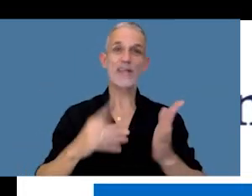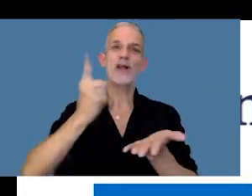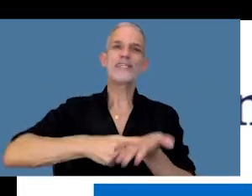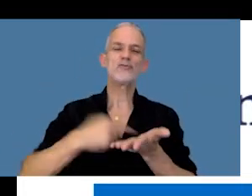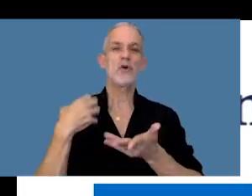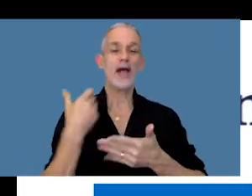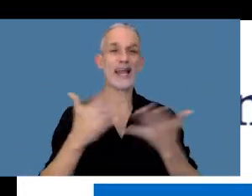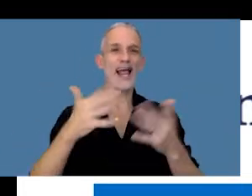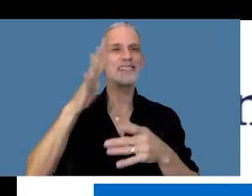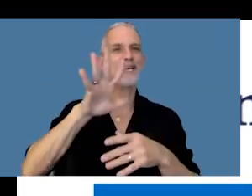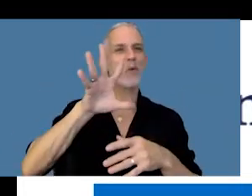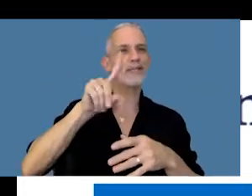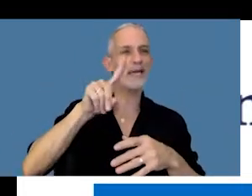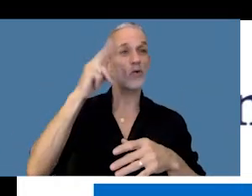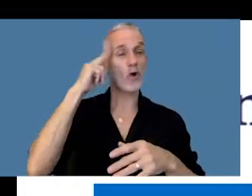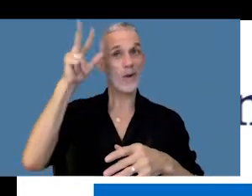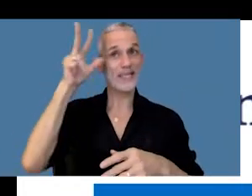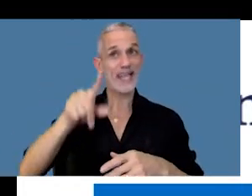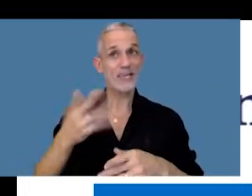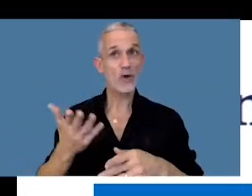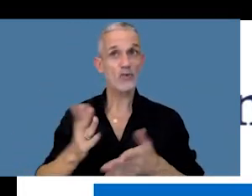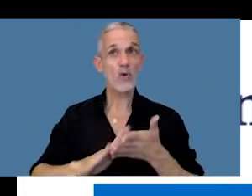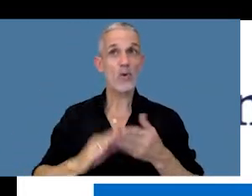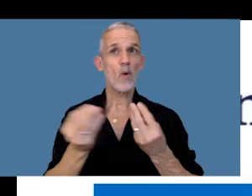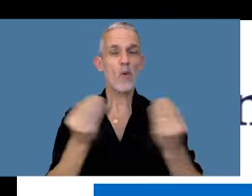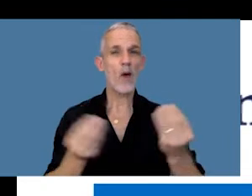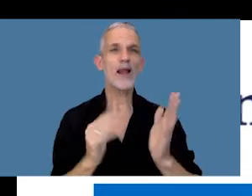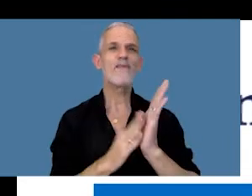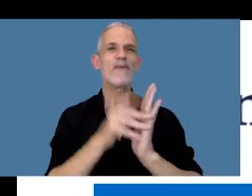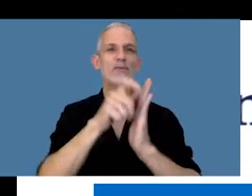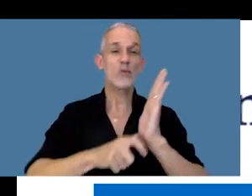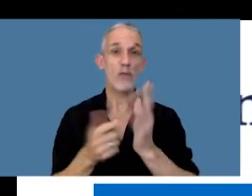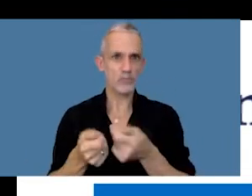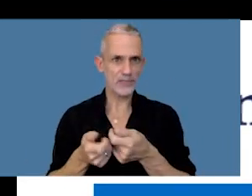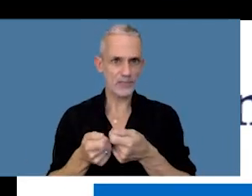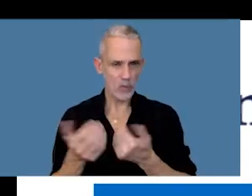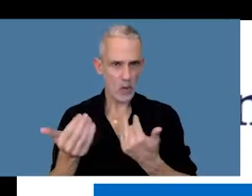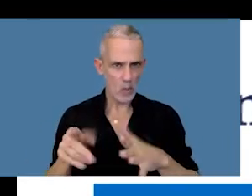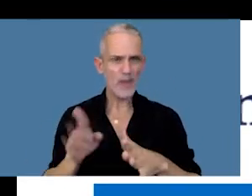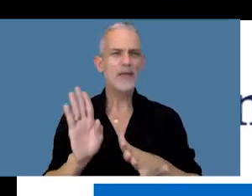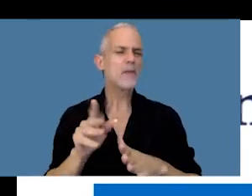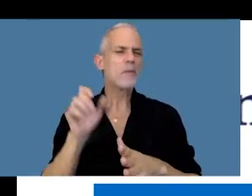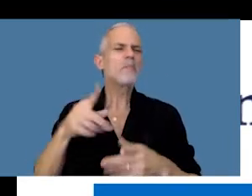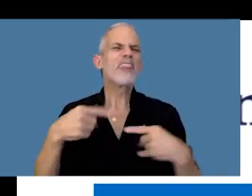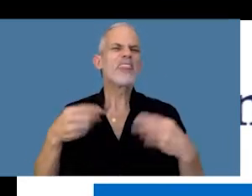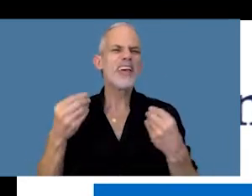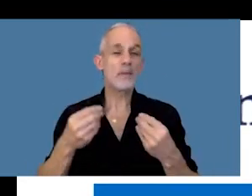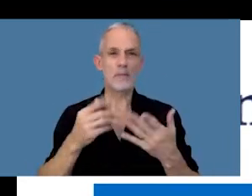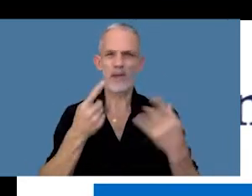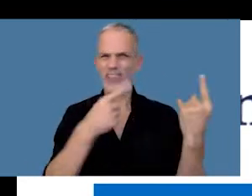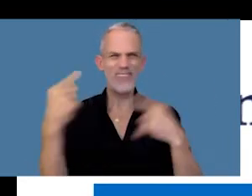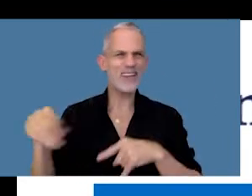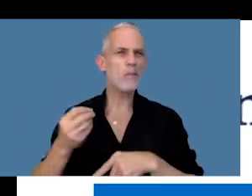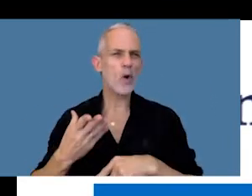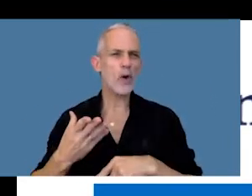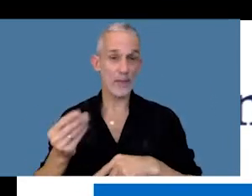General 5198, que es la del facturador móvil. ¿Qué particularidad tiene o qué la diferencia